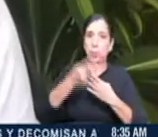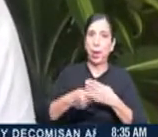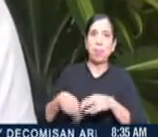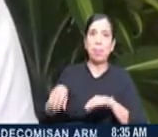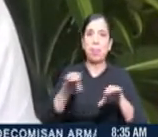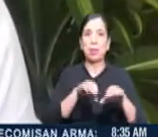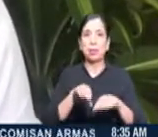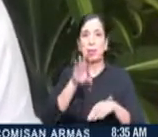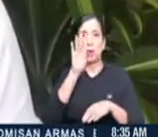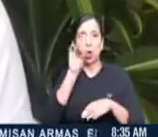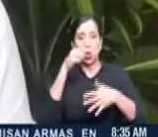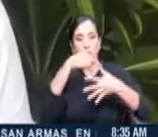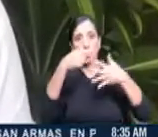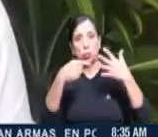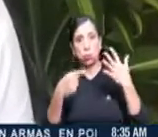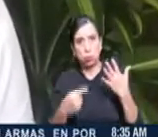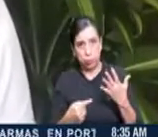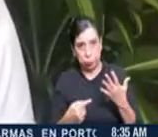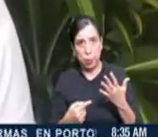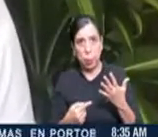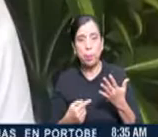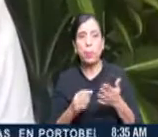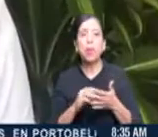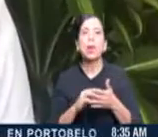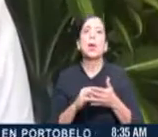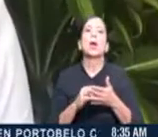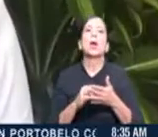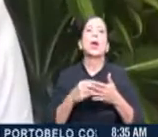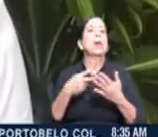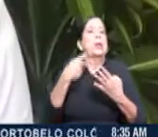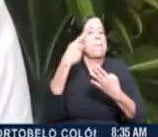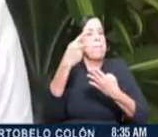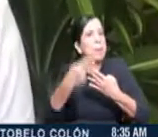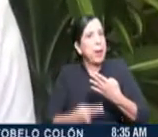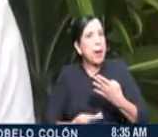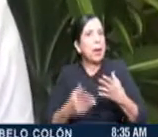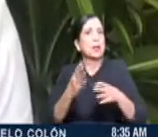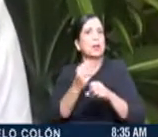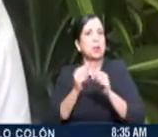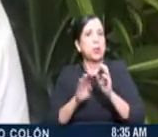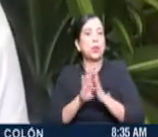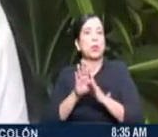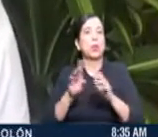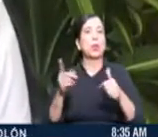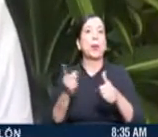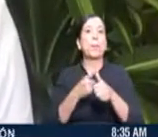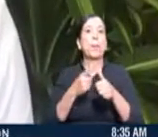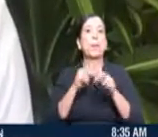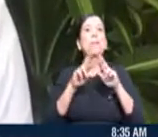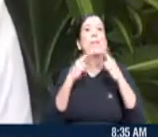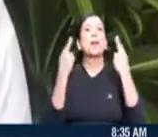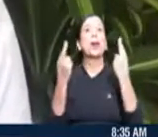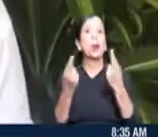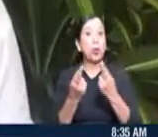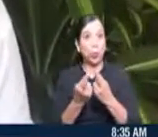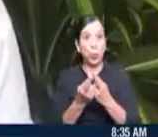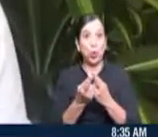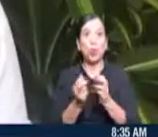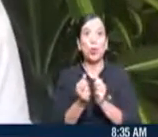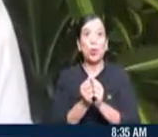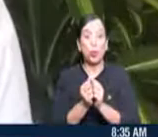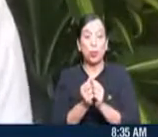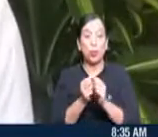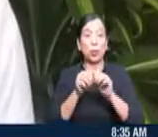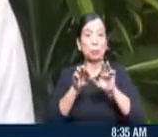de 8 puntos. El plan de acción fue desarrollado y nuestra primera reunión con ellos, curiosamente, fue por vía